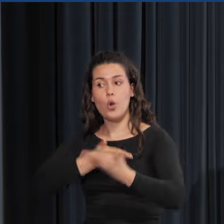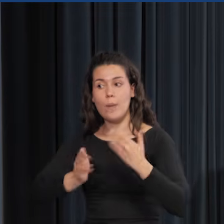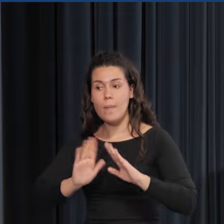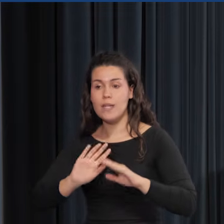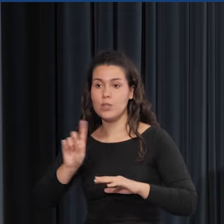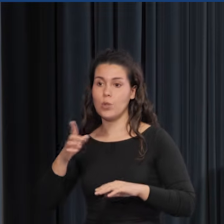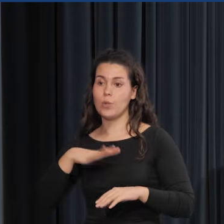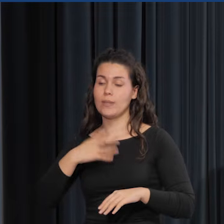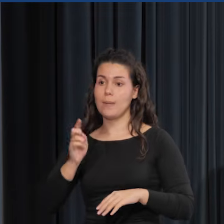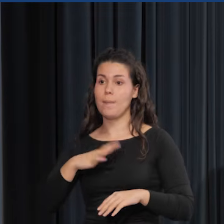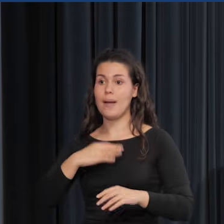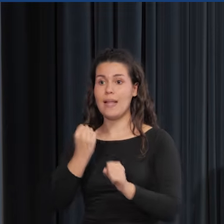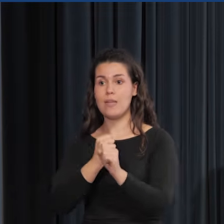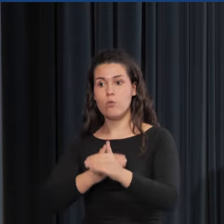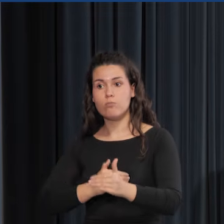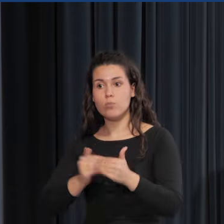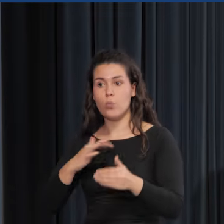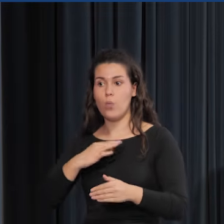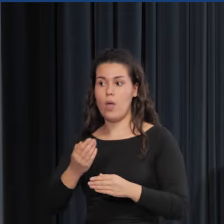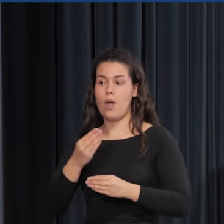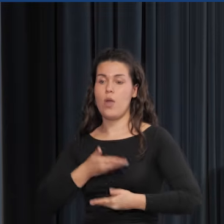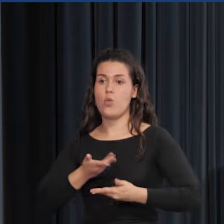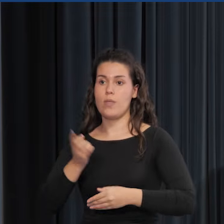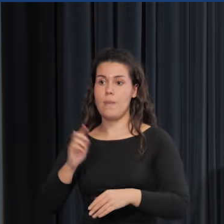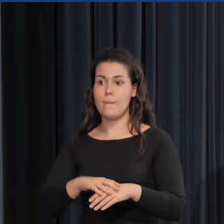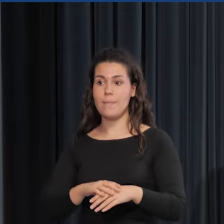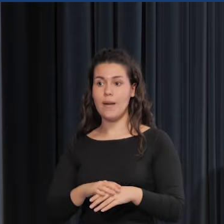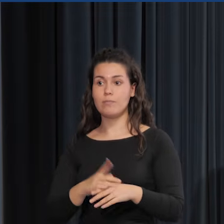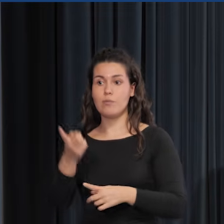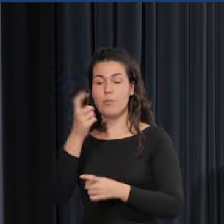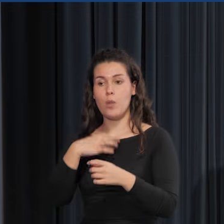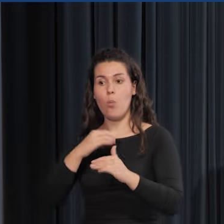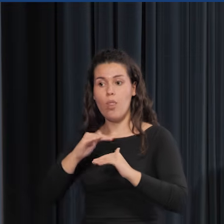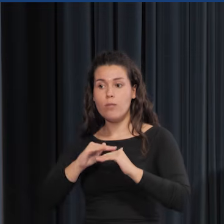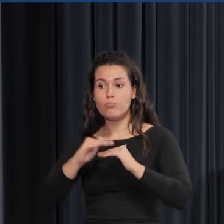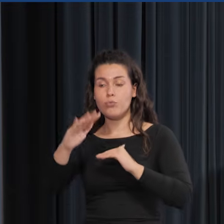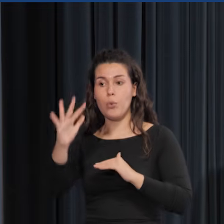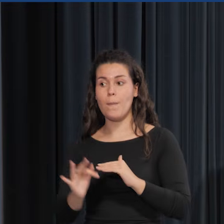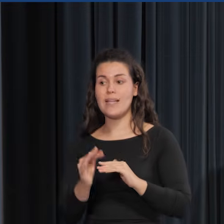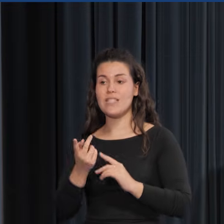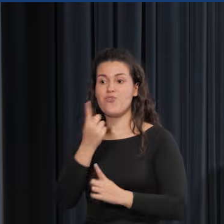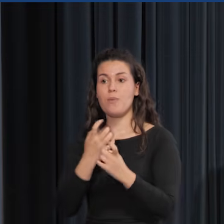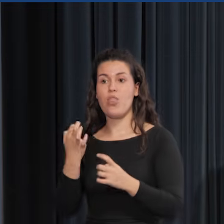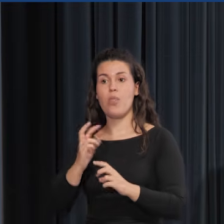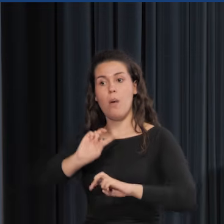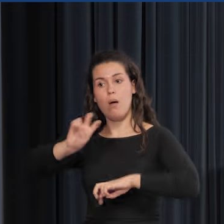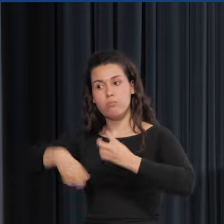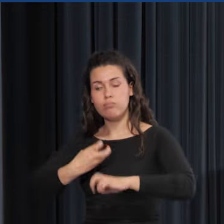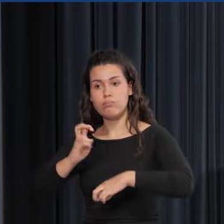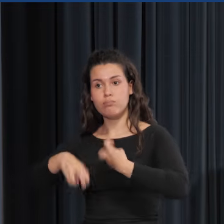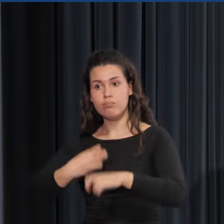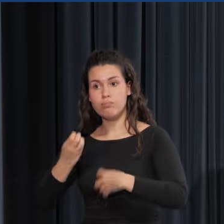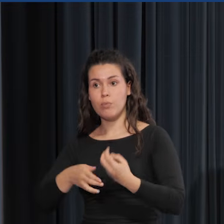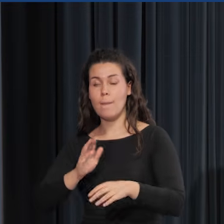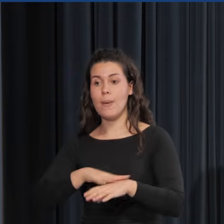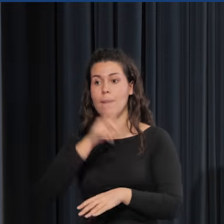nos puede permitir que el flujo de información sea lineal y que toda esa información esté actualizada en todo momento y que la gente tenga la